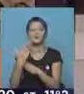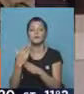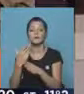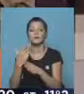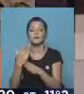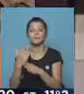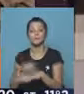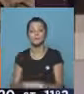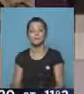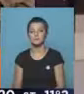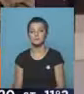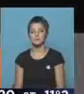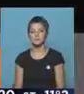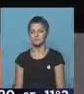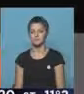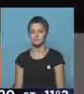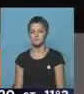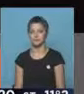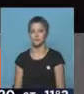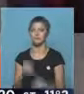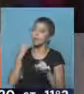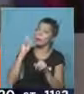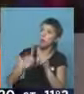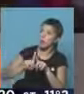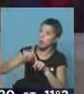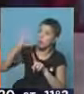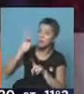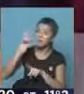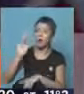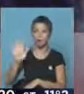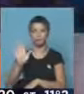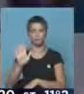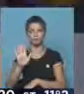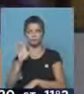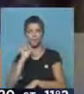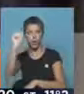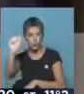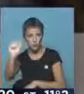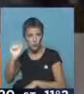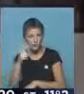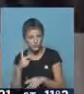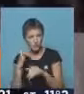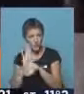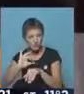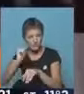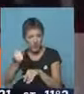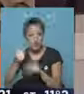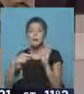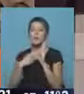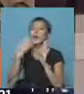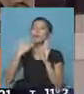en general, el periodismo miró la nave espacial, el cohete, el lanzador, y dijo, los rusos están ganando la carrera espacial. Pero lo que importaba era la